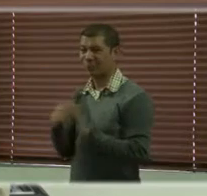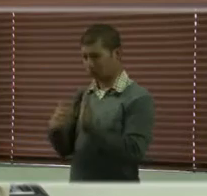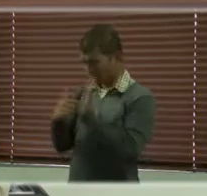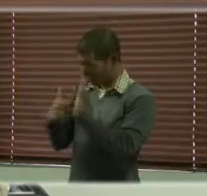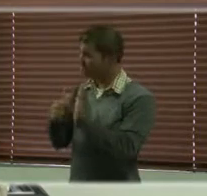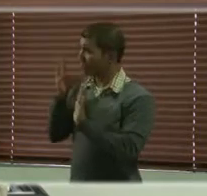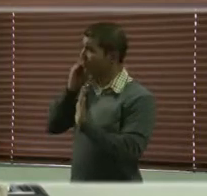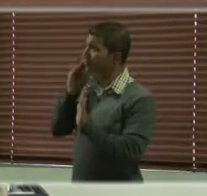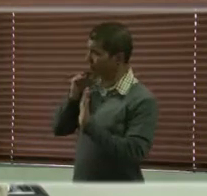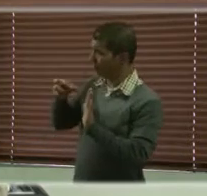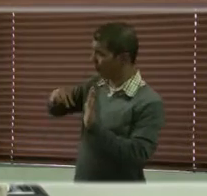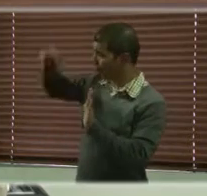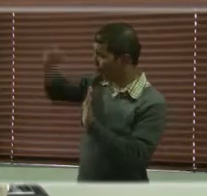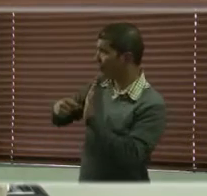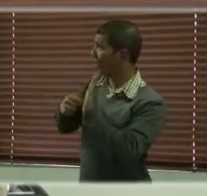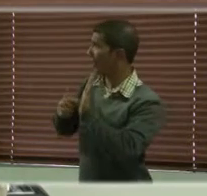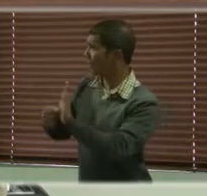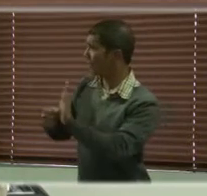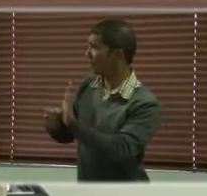no